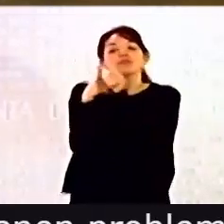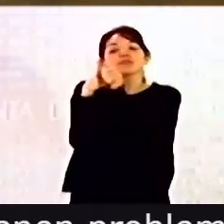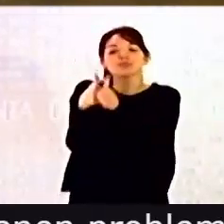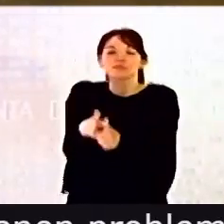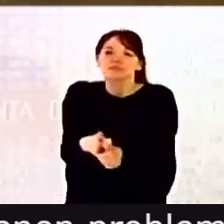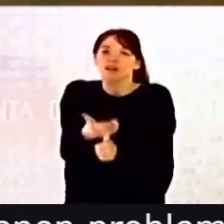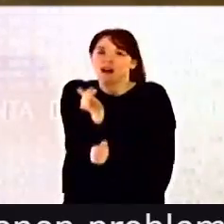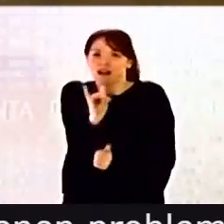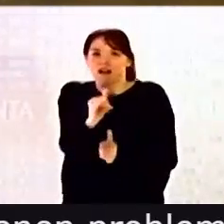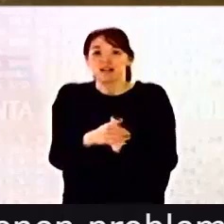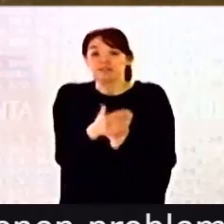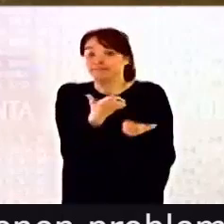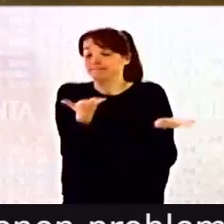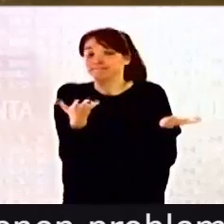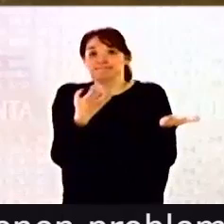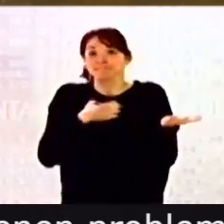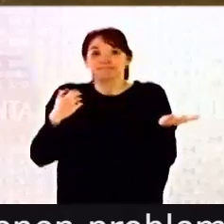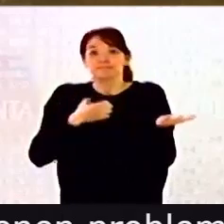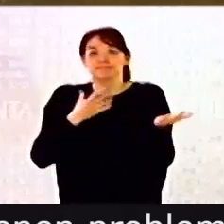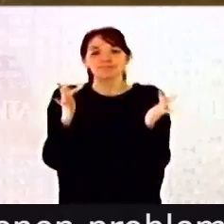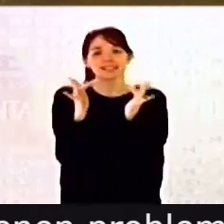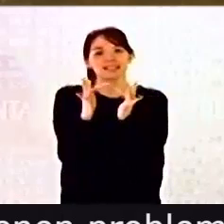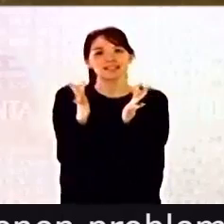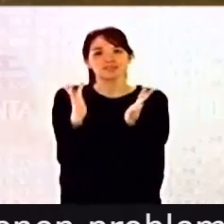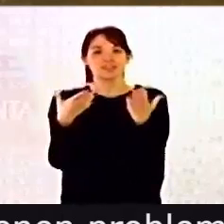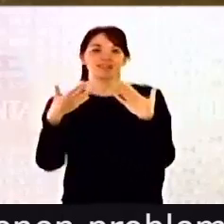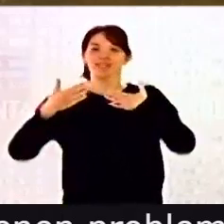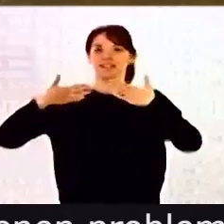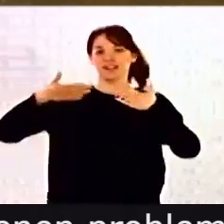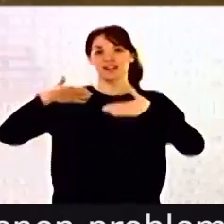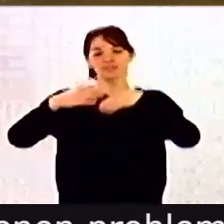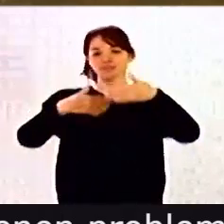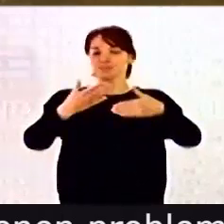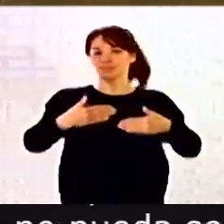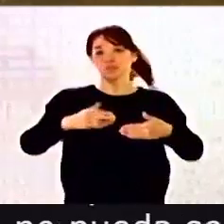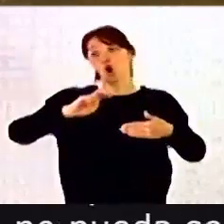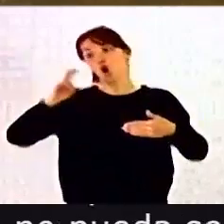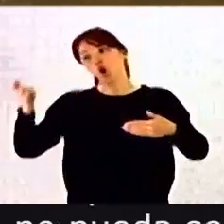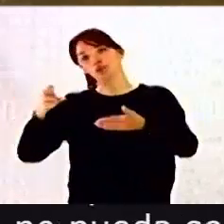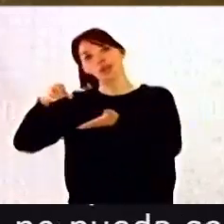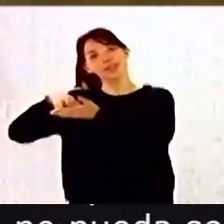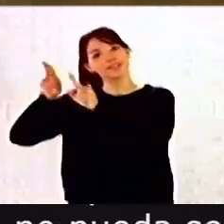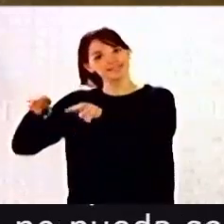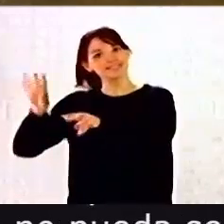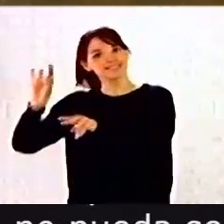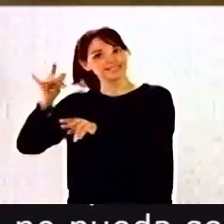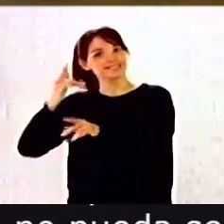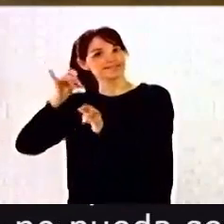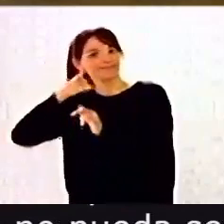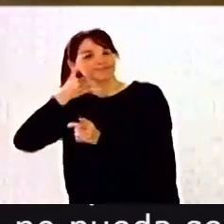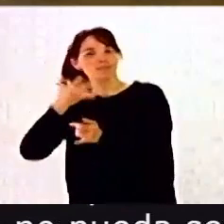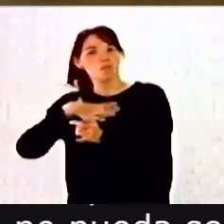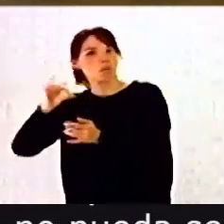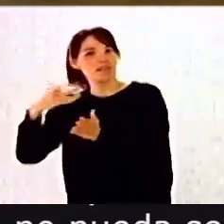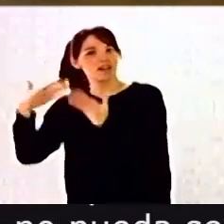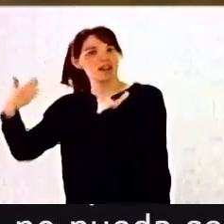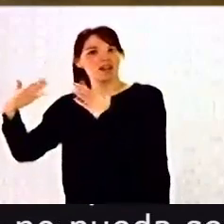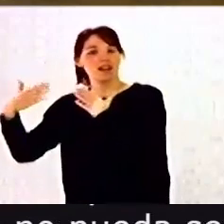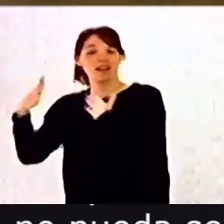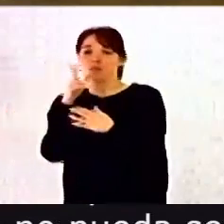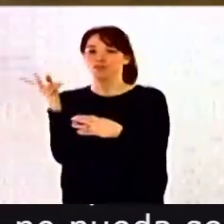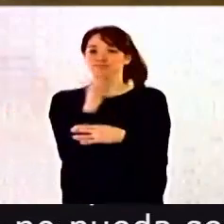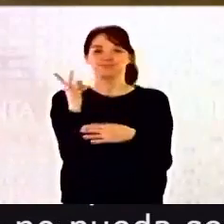hacen que no pueda ser una relación tan fluida como pueden ser en otros centros residenciales donde la autonomía de las